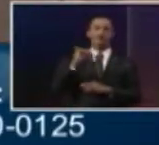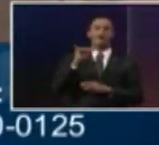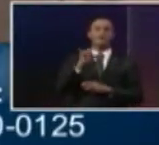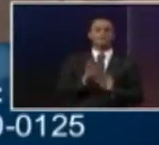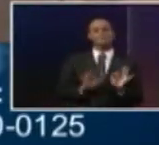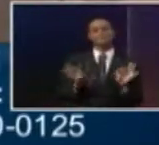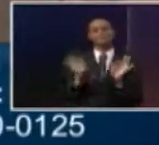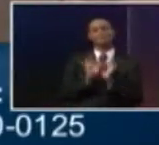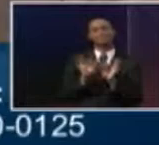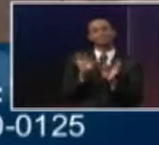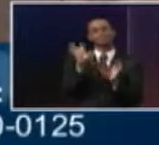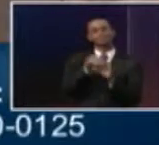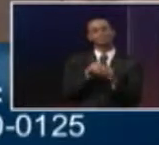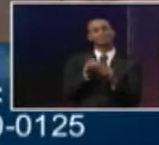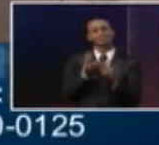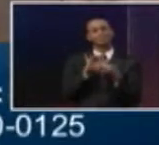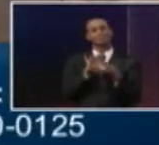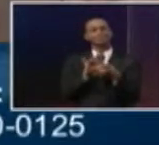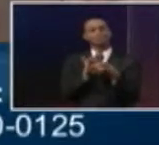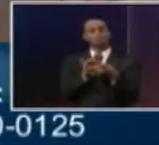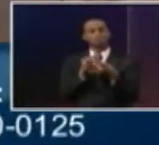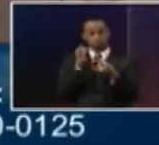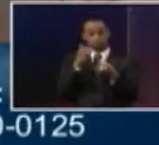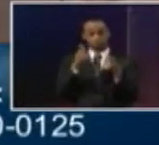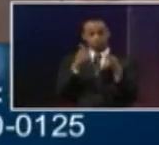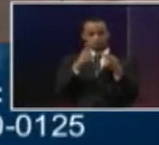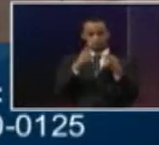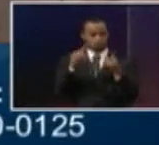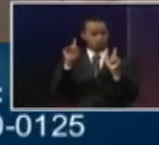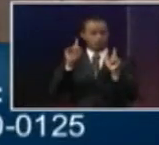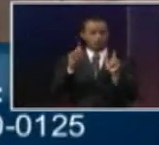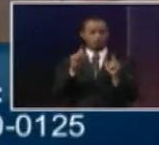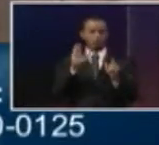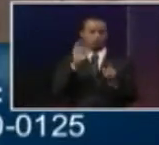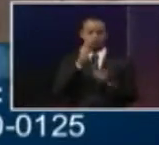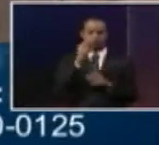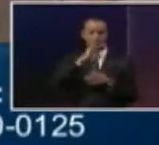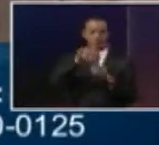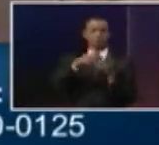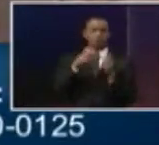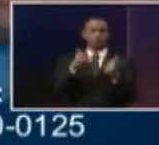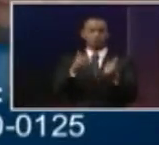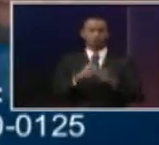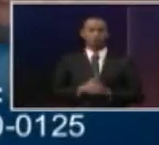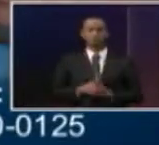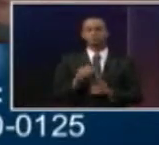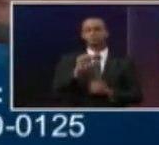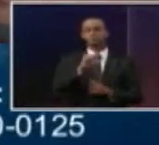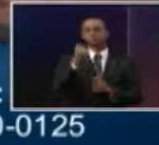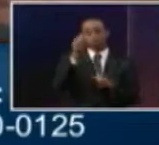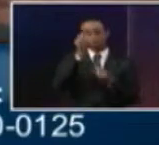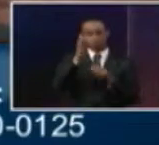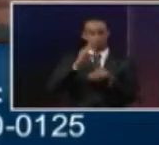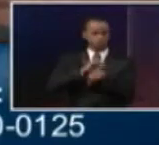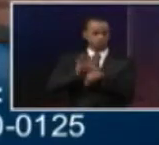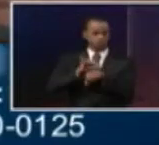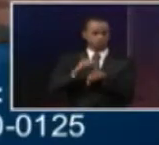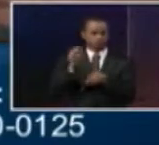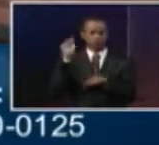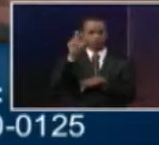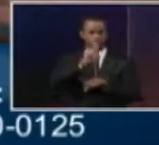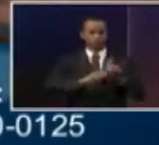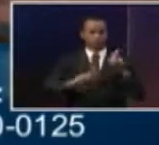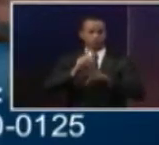de claro la relación. Que sí, claro que si sí. La relación terminó de buena manera, todo va a ser recuerdo bonito. Así es. Daya, un último mensaje a esas personas que